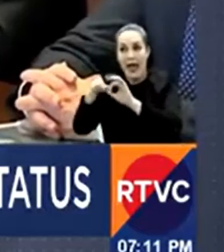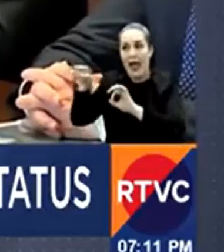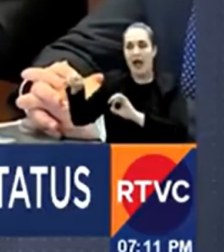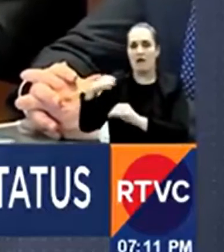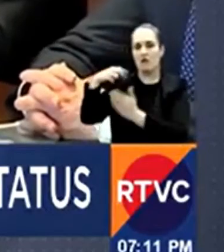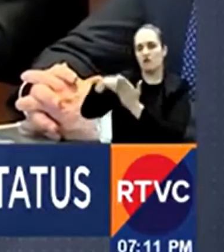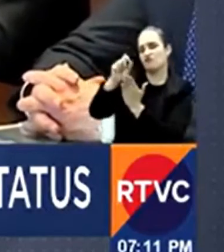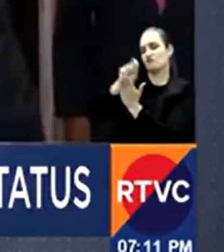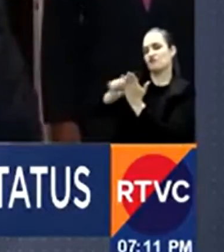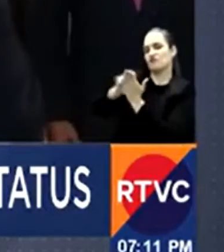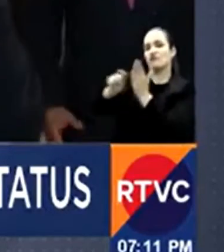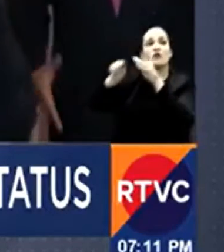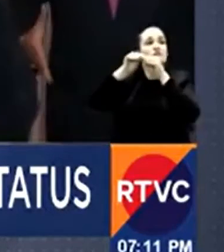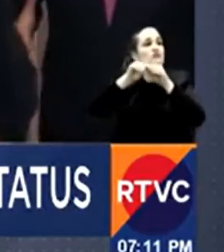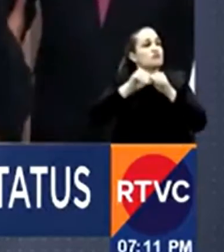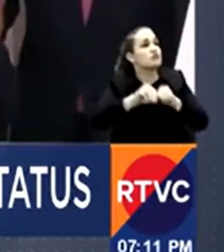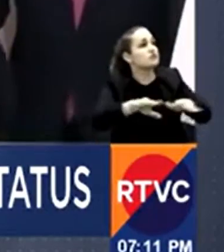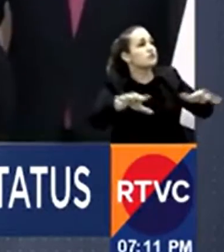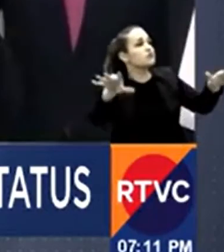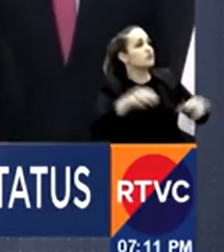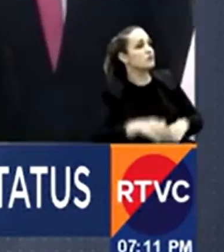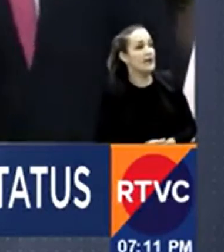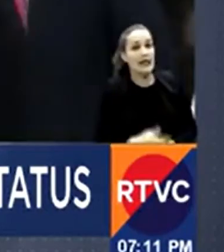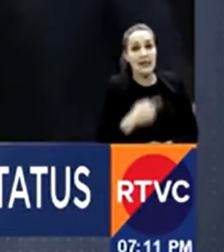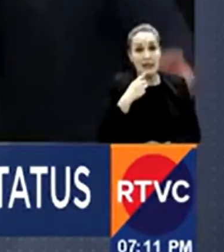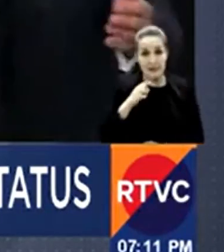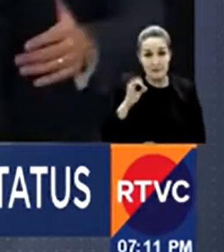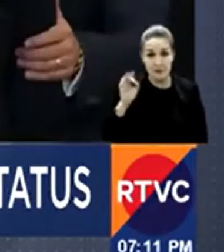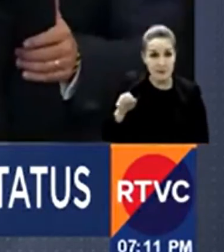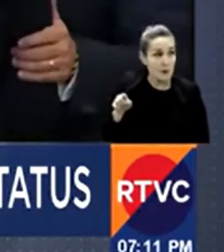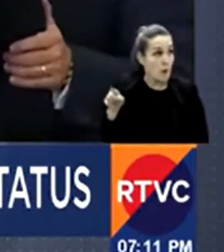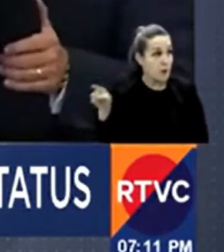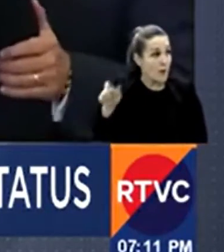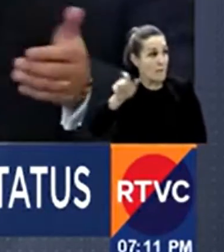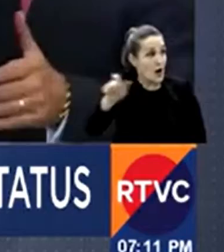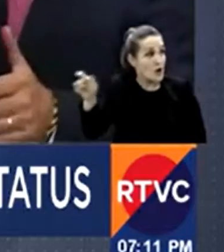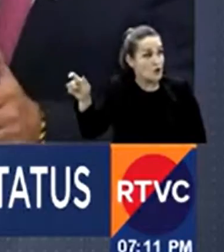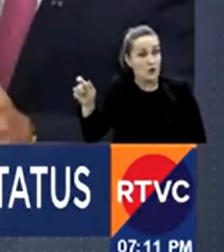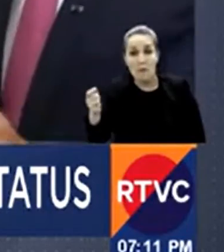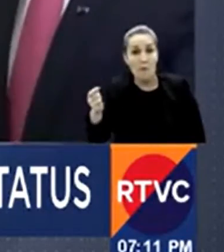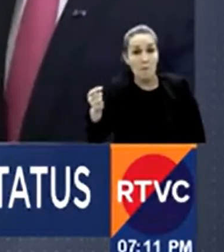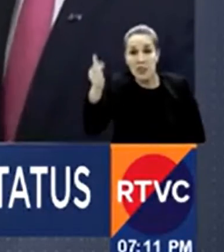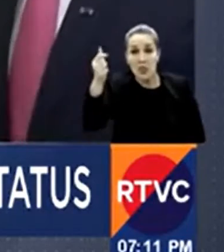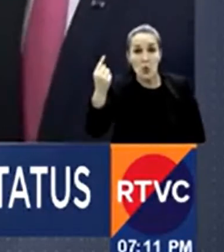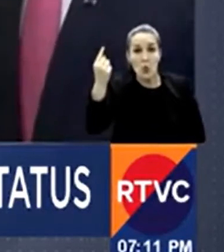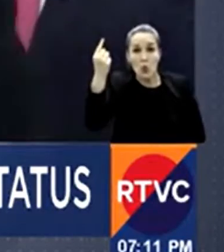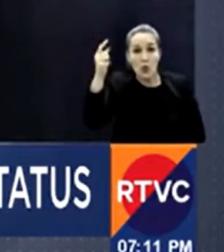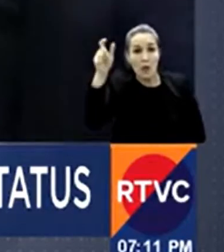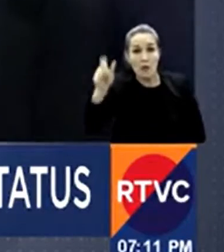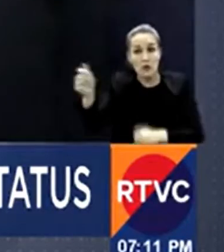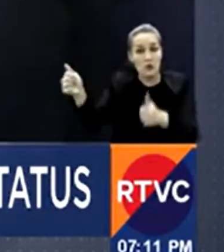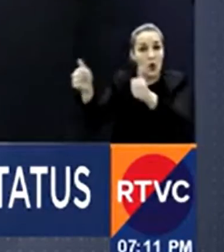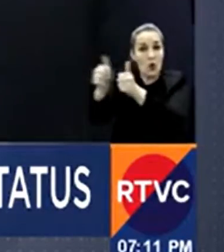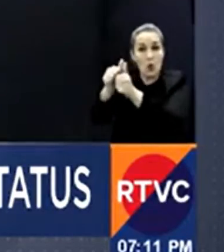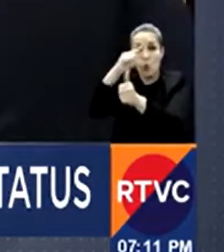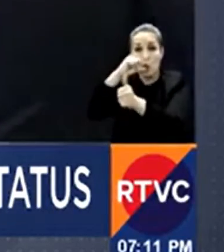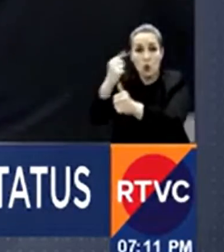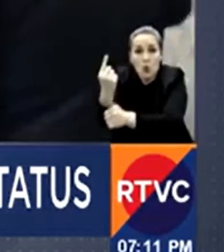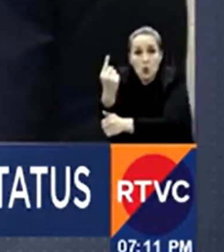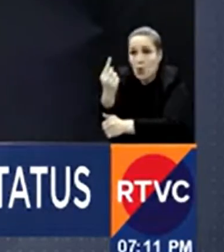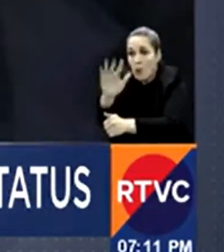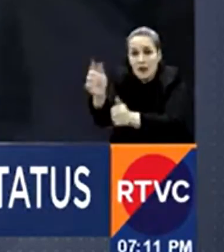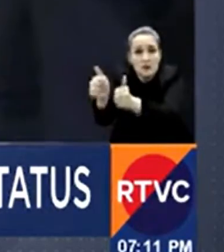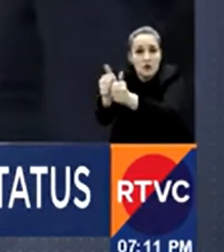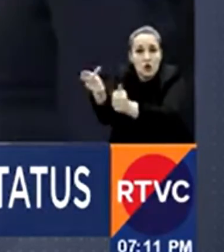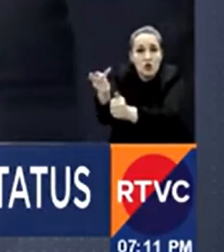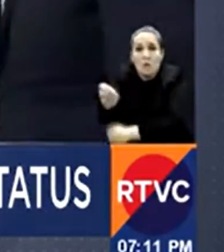dice que no queda sino una persona de ese círculo que se identifica con la manera de pensar de Putin. Y